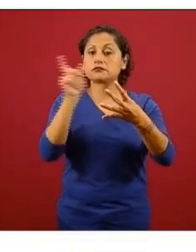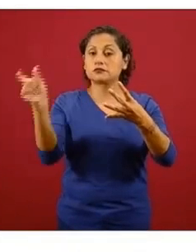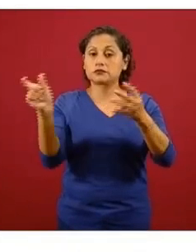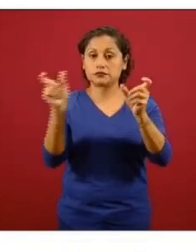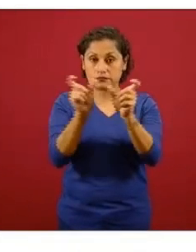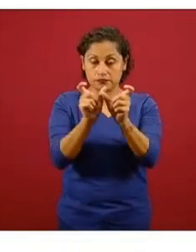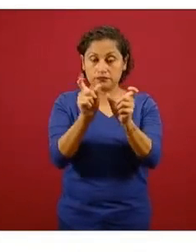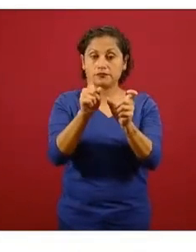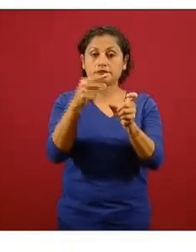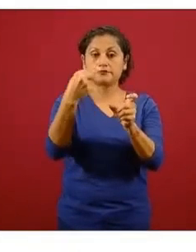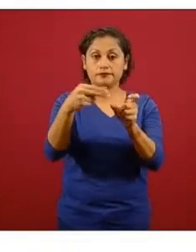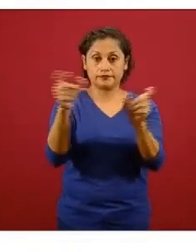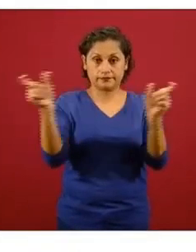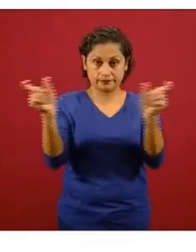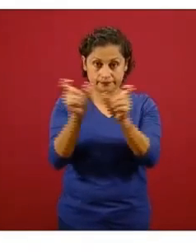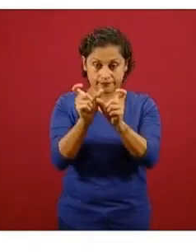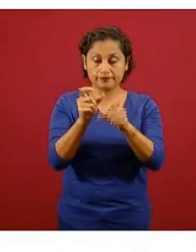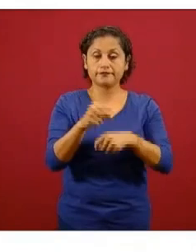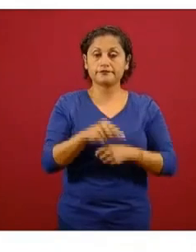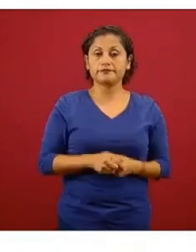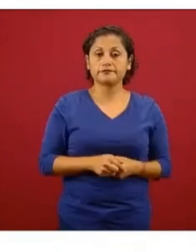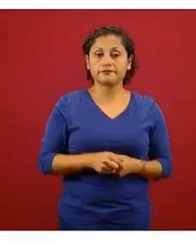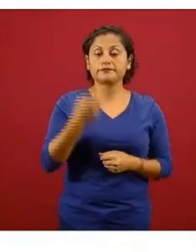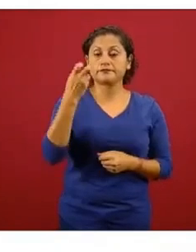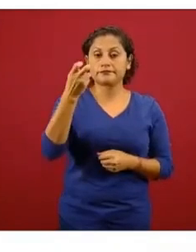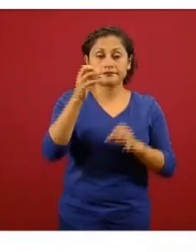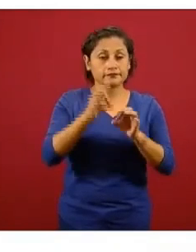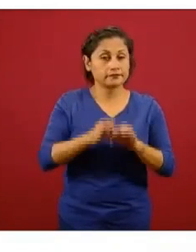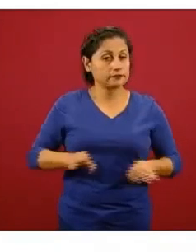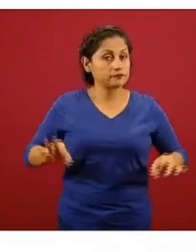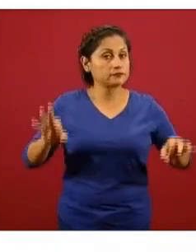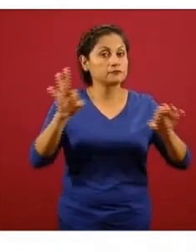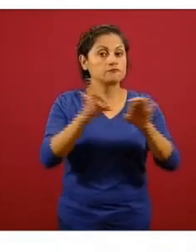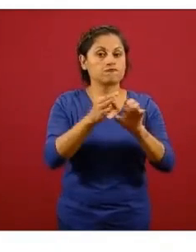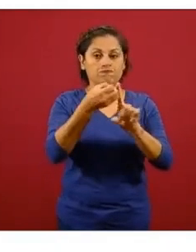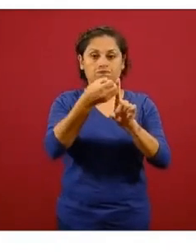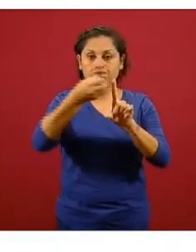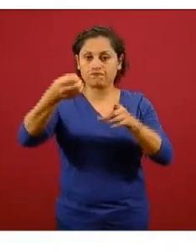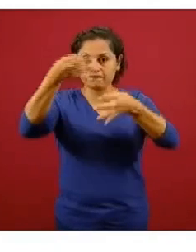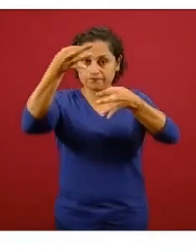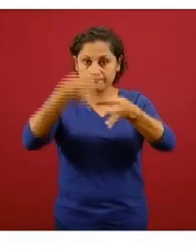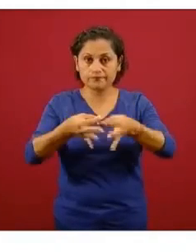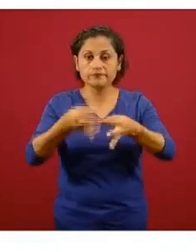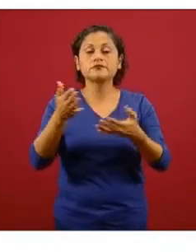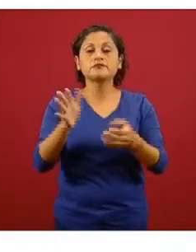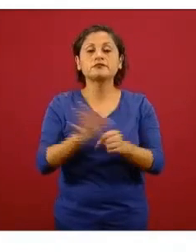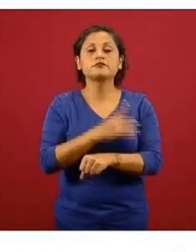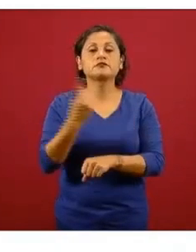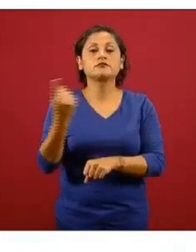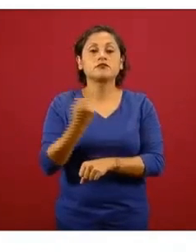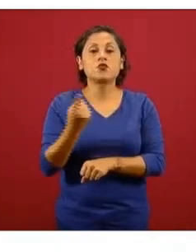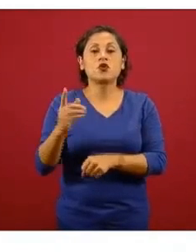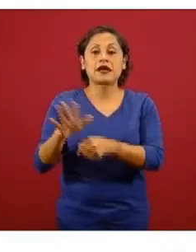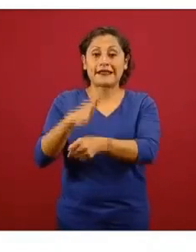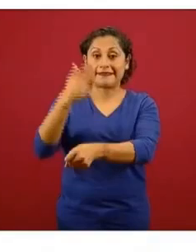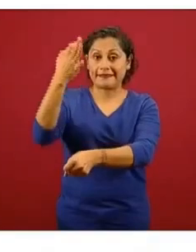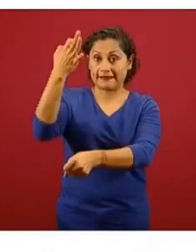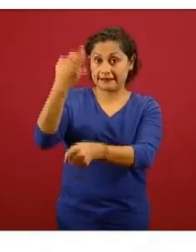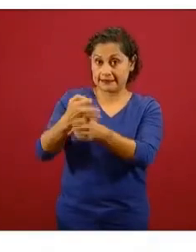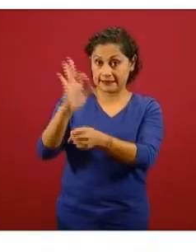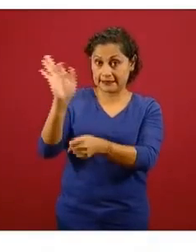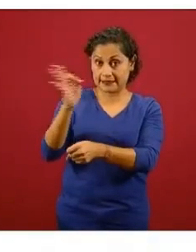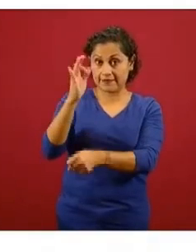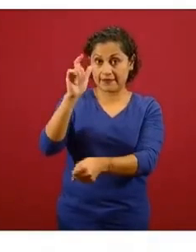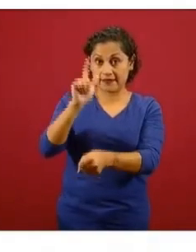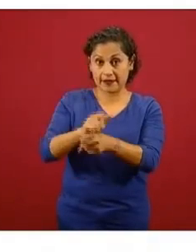persona. Estos datos son muy importantes porque la Tesorería de la Federación le entrega información posteriormente a la Secretaría